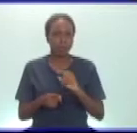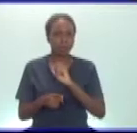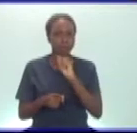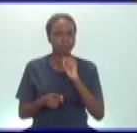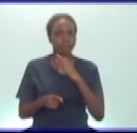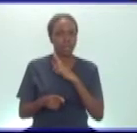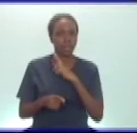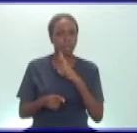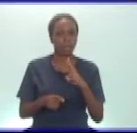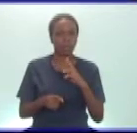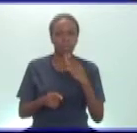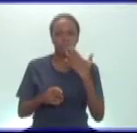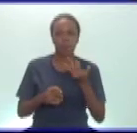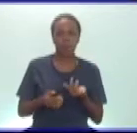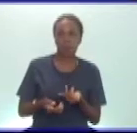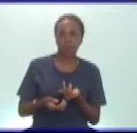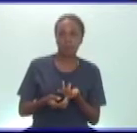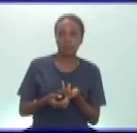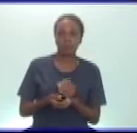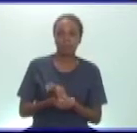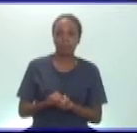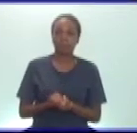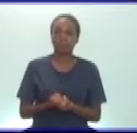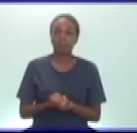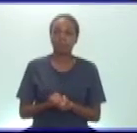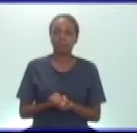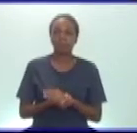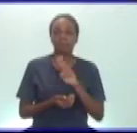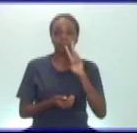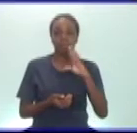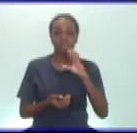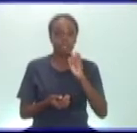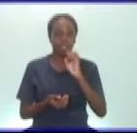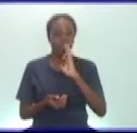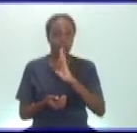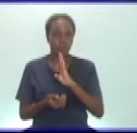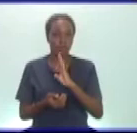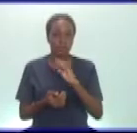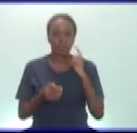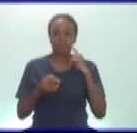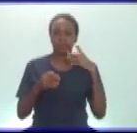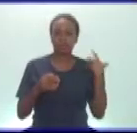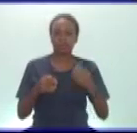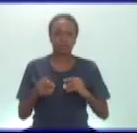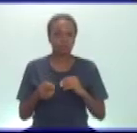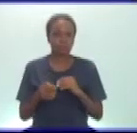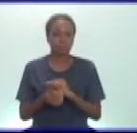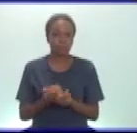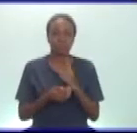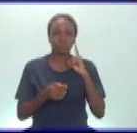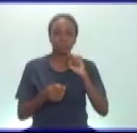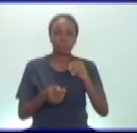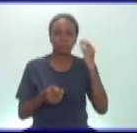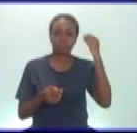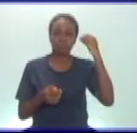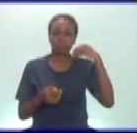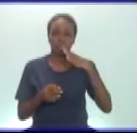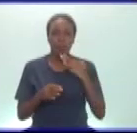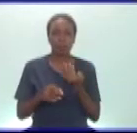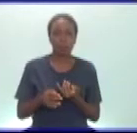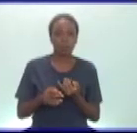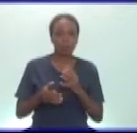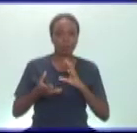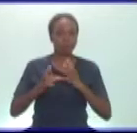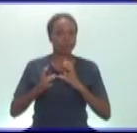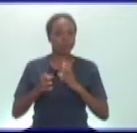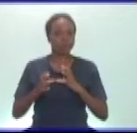pregunta de comprensión? Bueno, el típico verdadero, falso o no se dice, que usted lo determina a partir siempre de lo